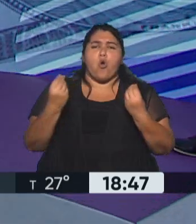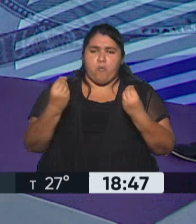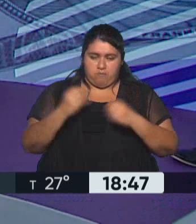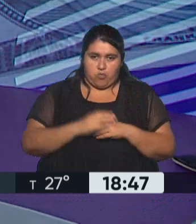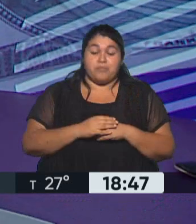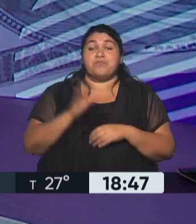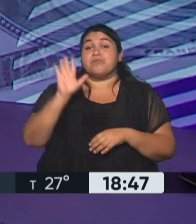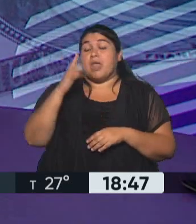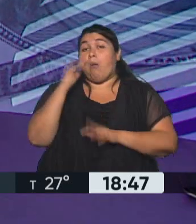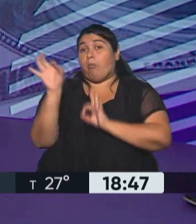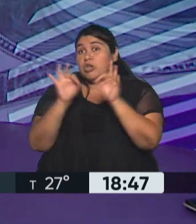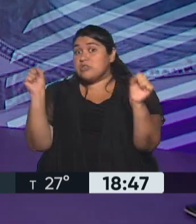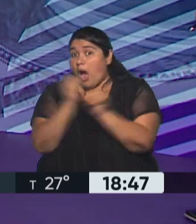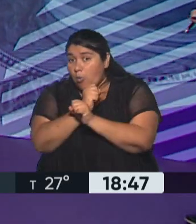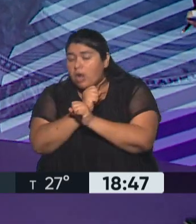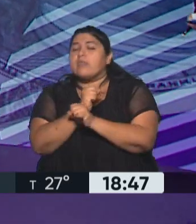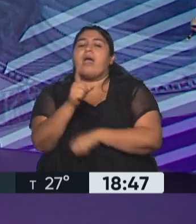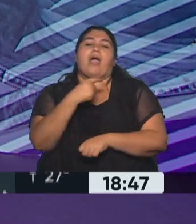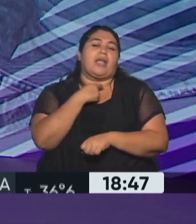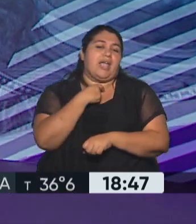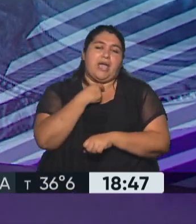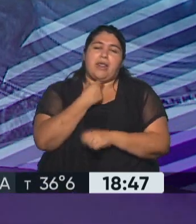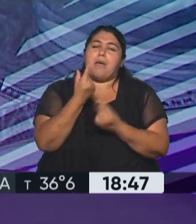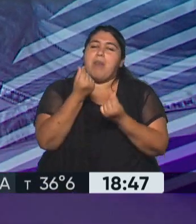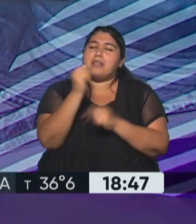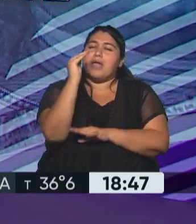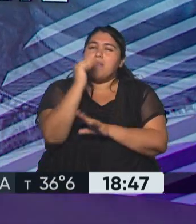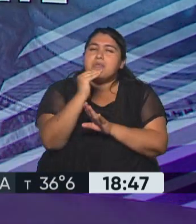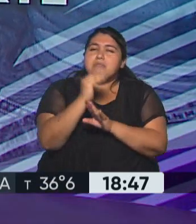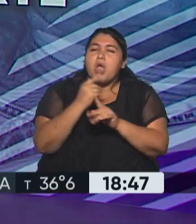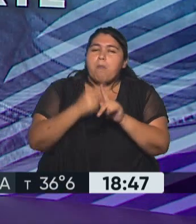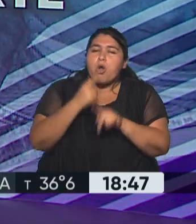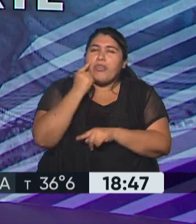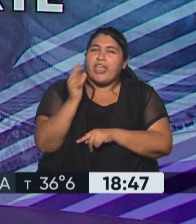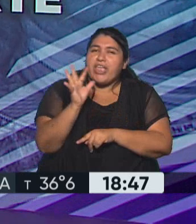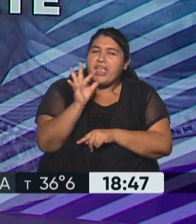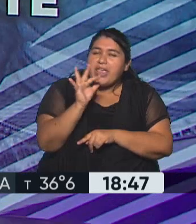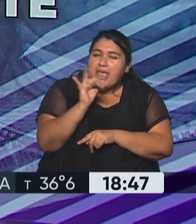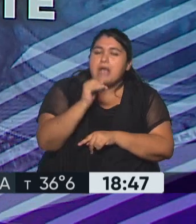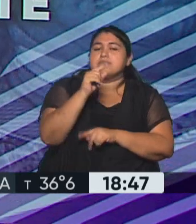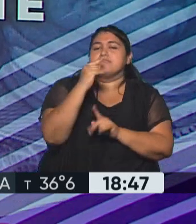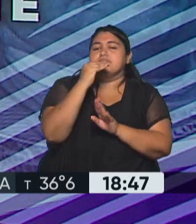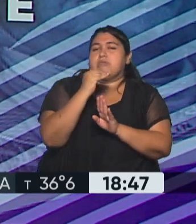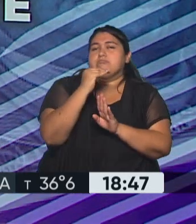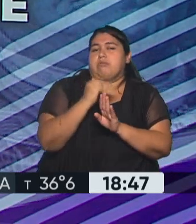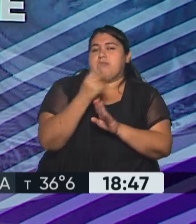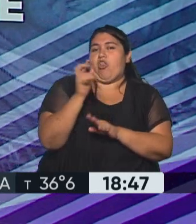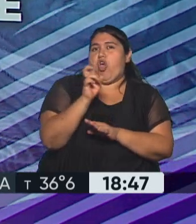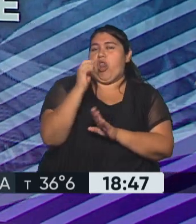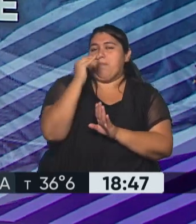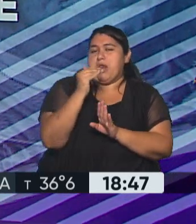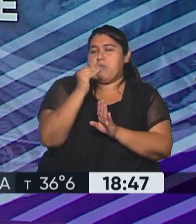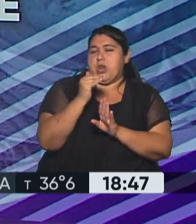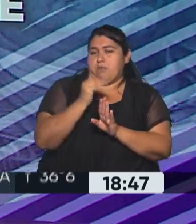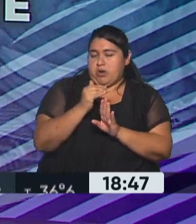apruebe el proyecto? Bueno, generar mini devaluaciones diarias, pero un poco más aceleradas y teniendo en